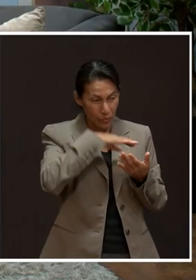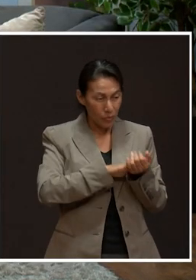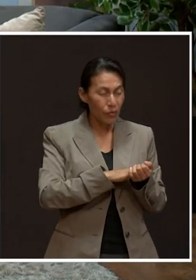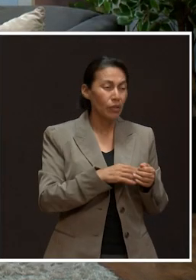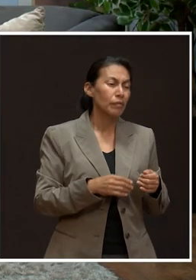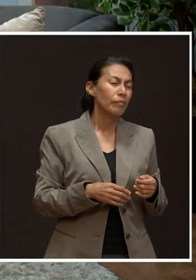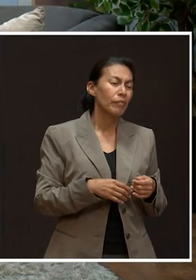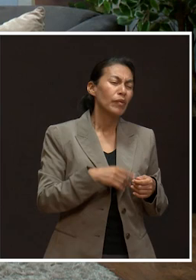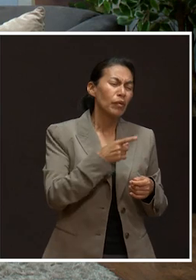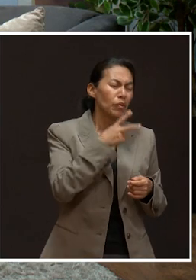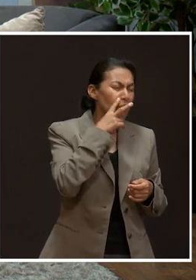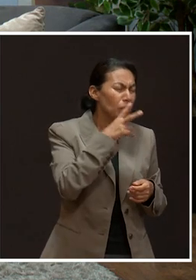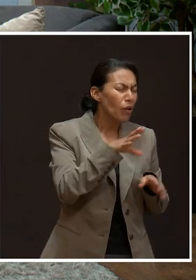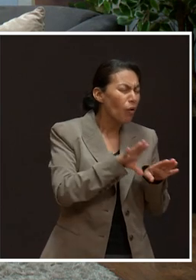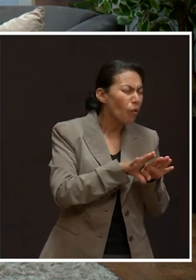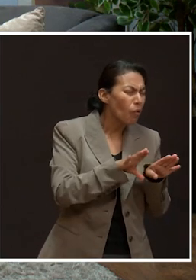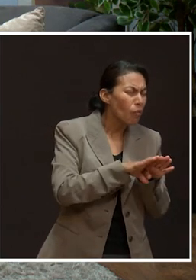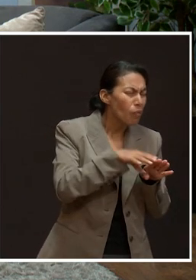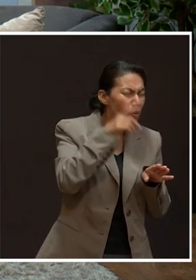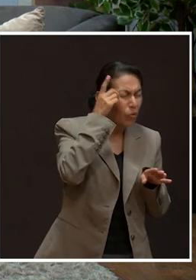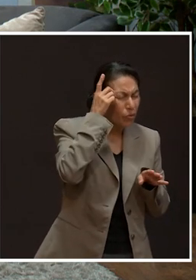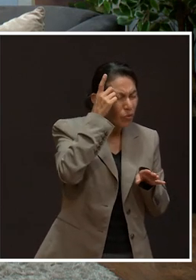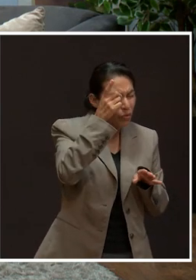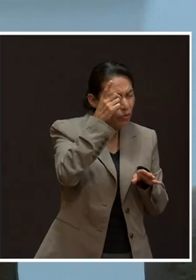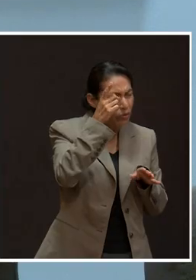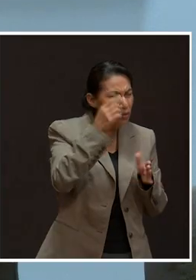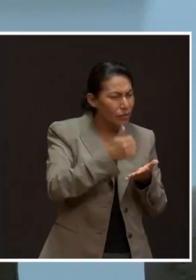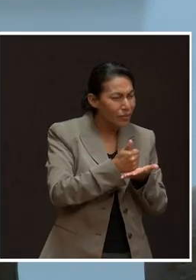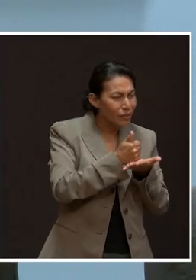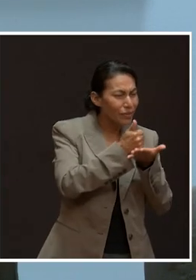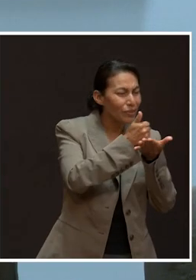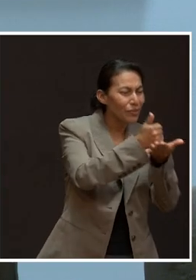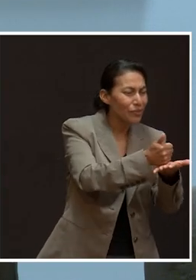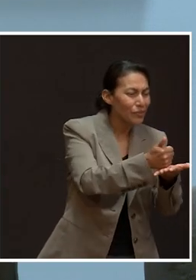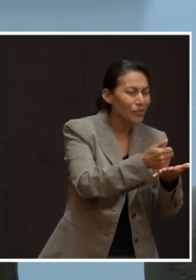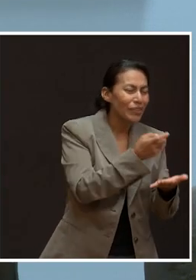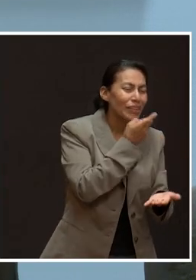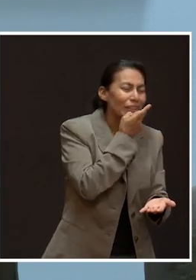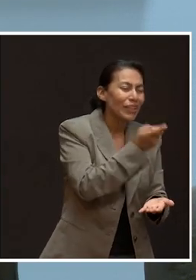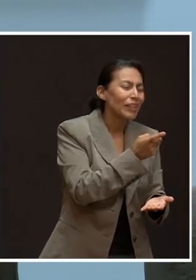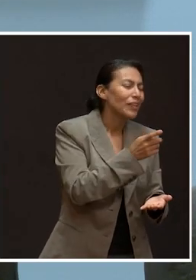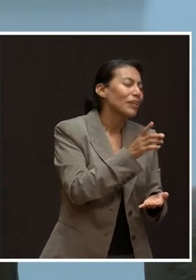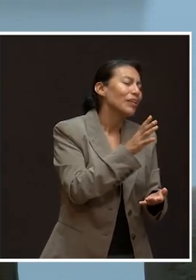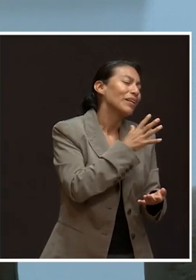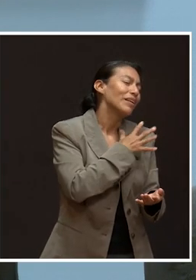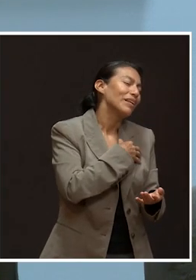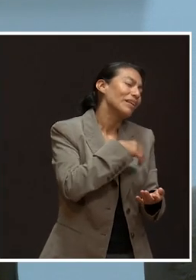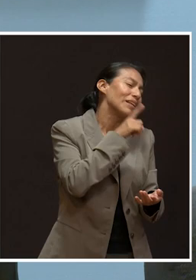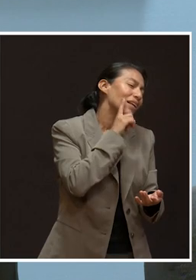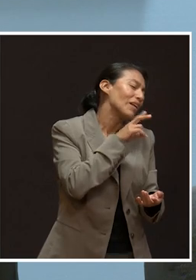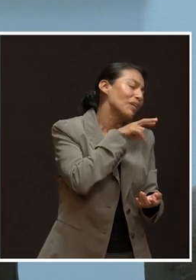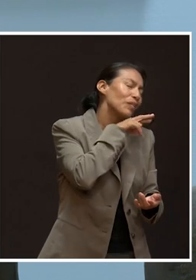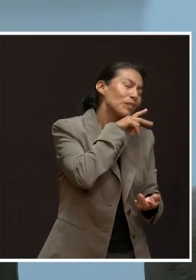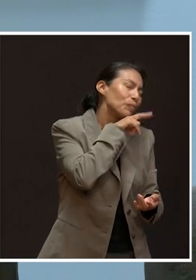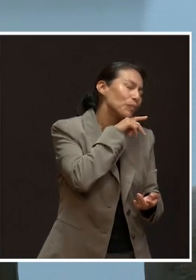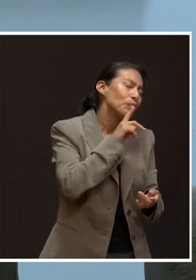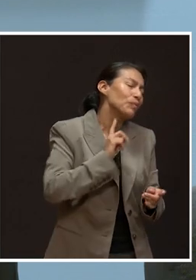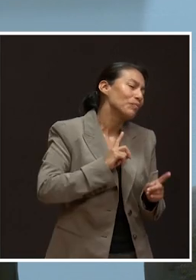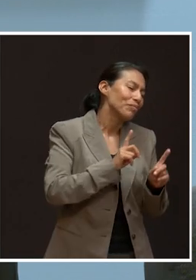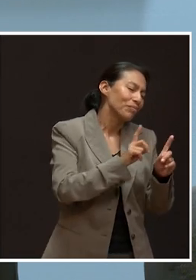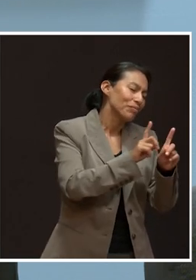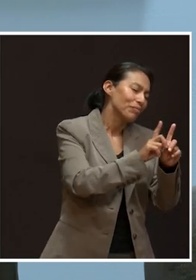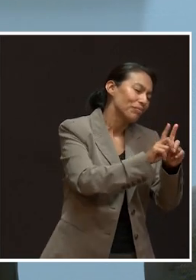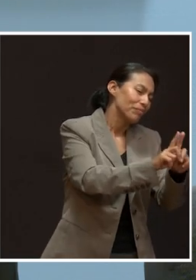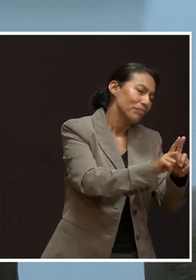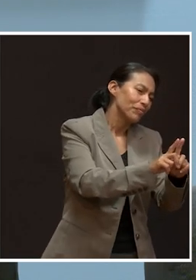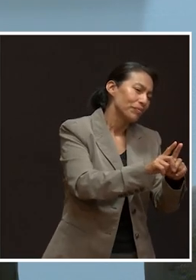tú viste cómo Dios te sostuvo y te dijo, hija, aquí estoy. Sí. Y te lo demostró